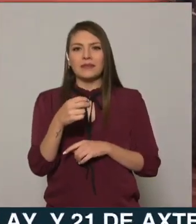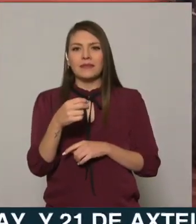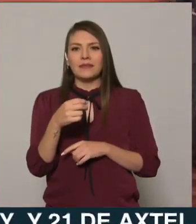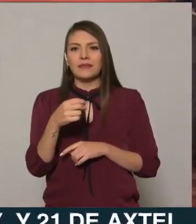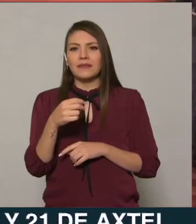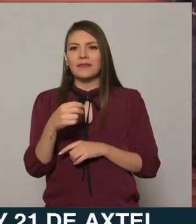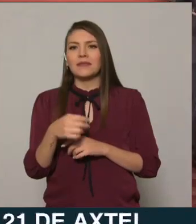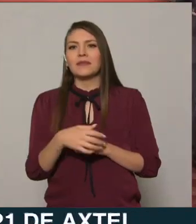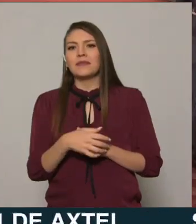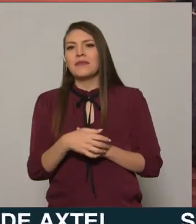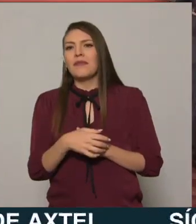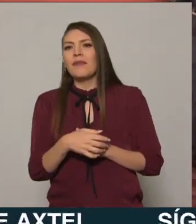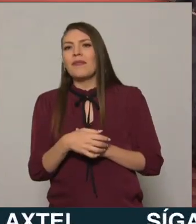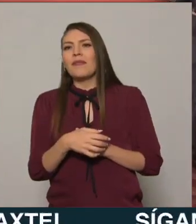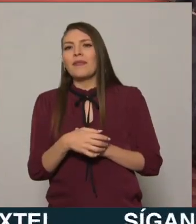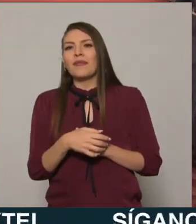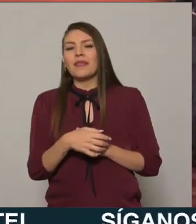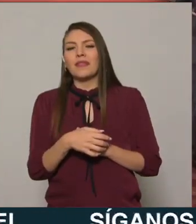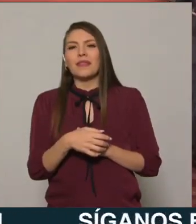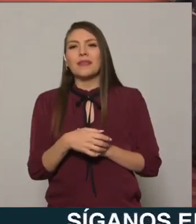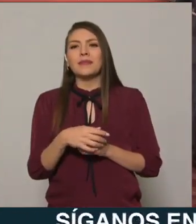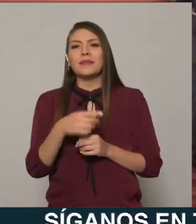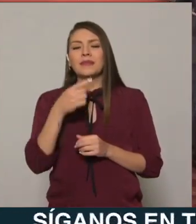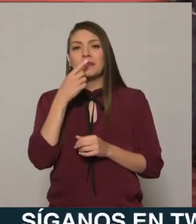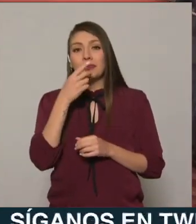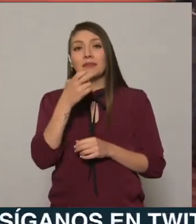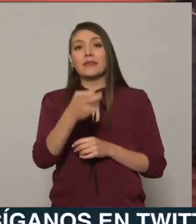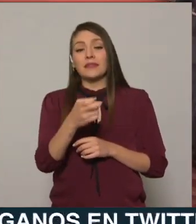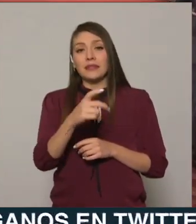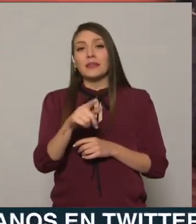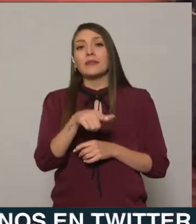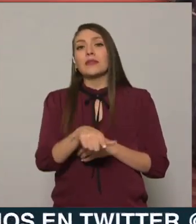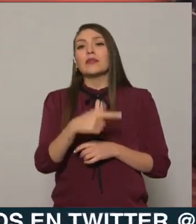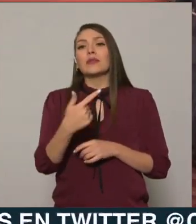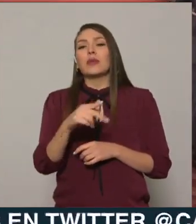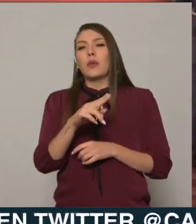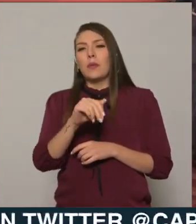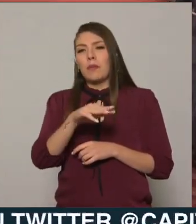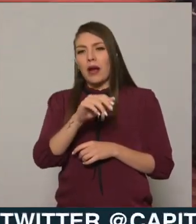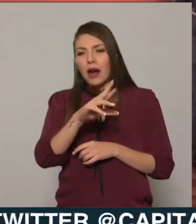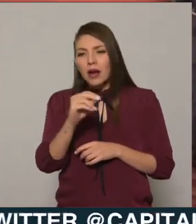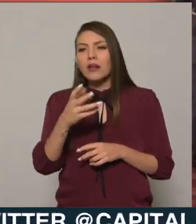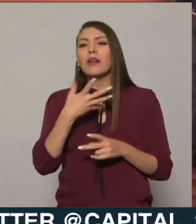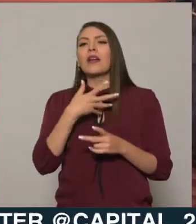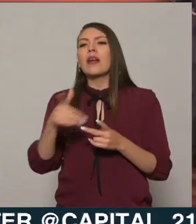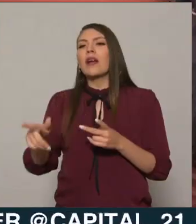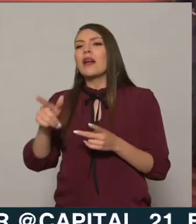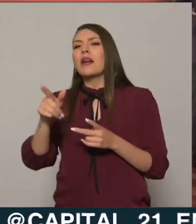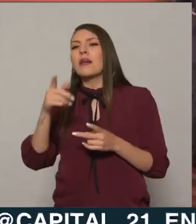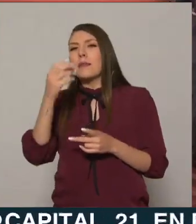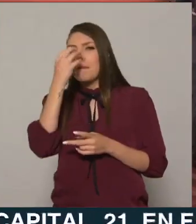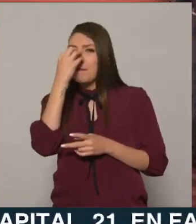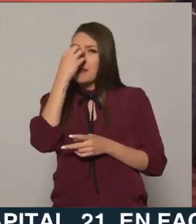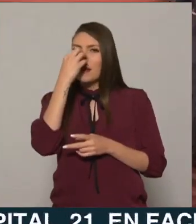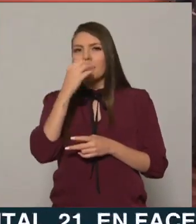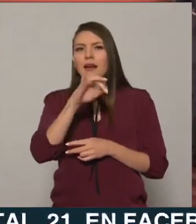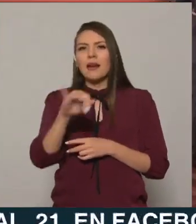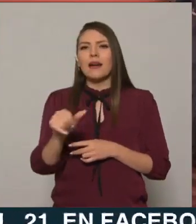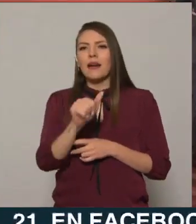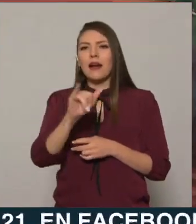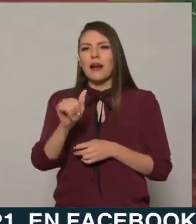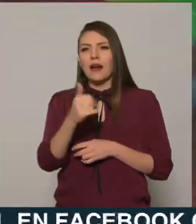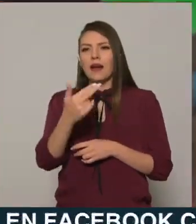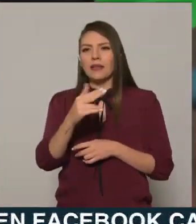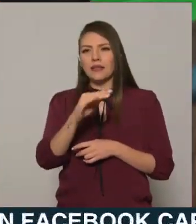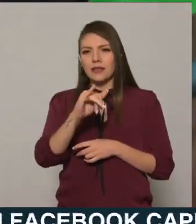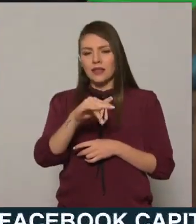compadre. No Mire. te preocupes. Mira. Es trapo Gumaro. Tenemos al payasito Jajacinto, que hace todo su esfuerzo